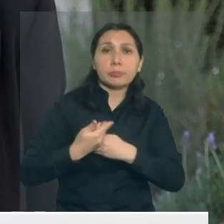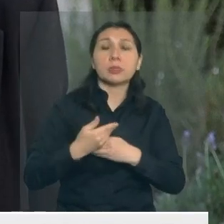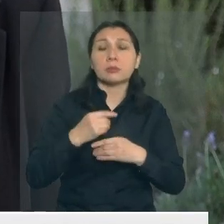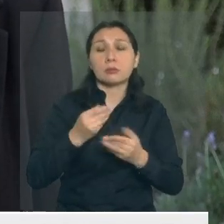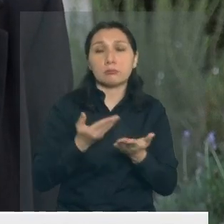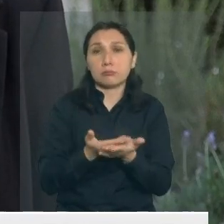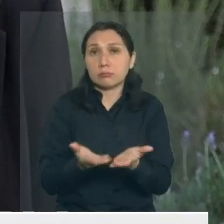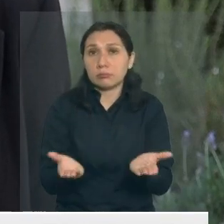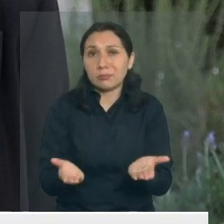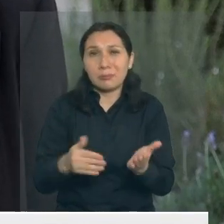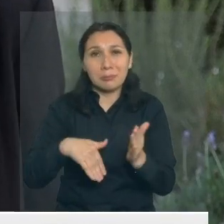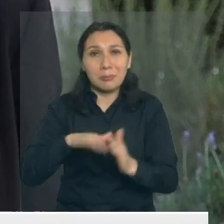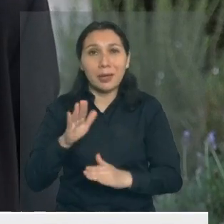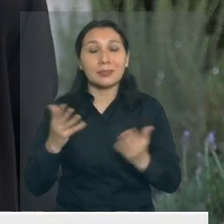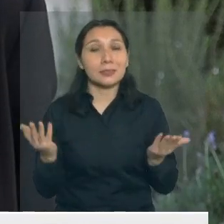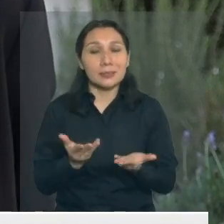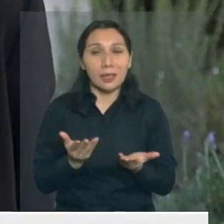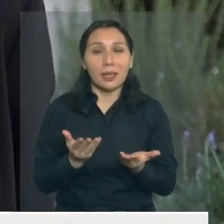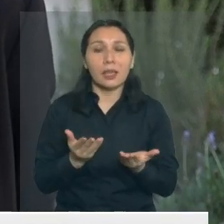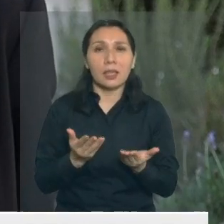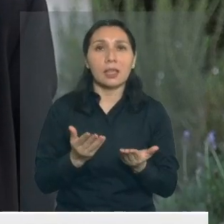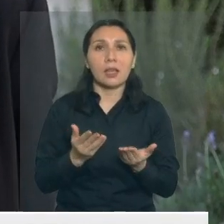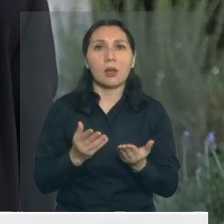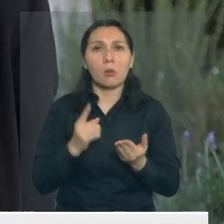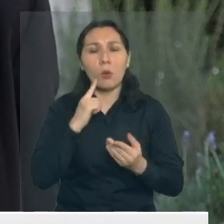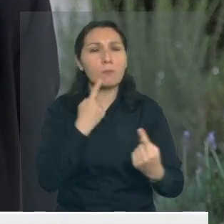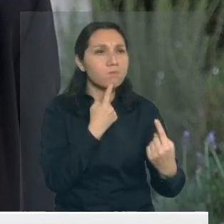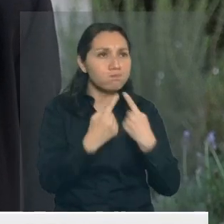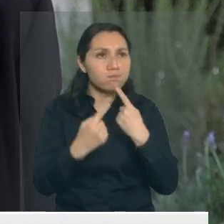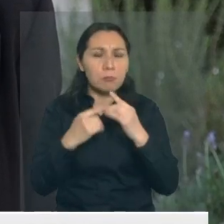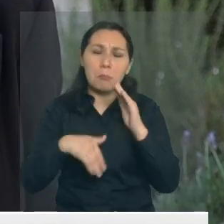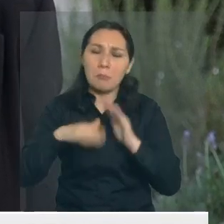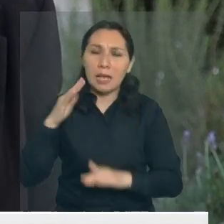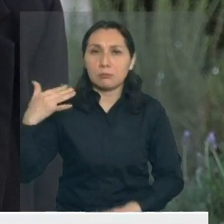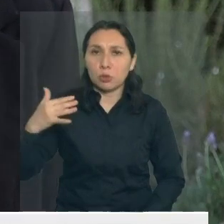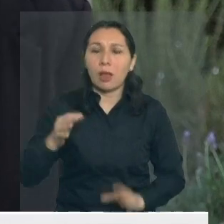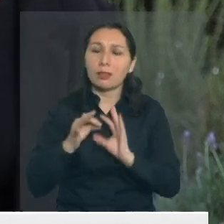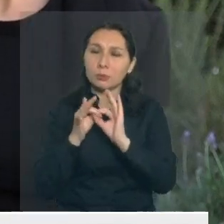sobre la mesa, pero sobre todo debe imperar el diálogo. Muchas gracias.